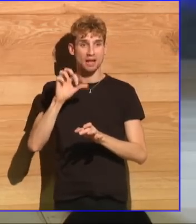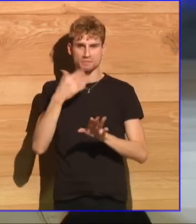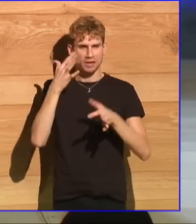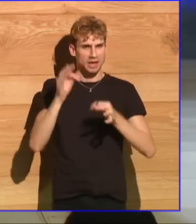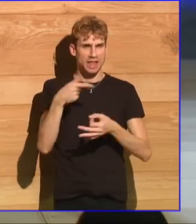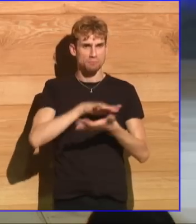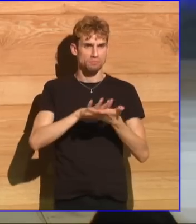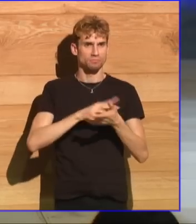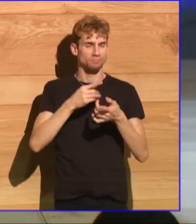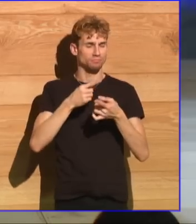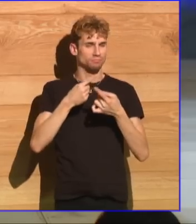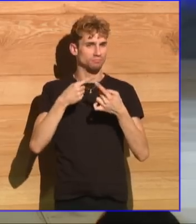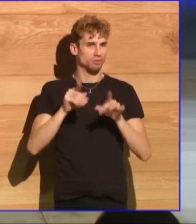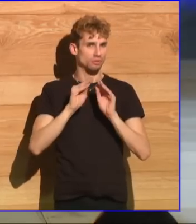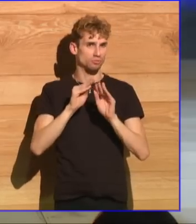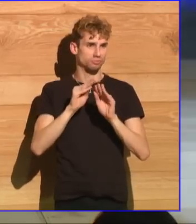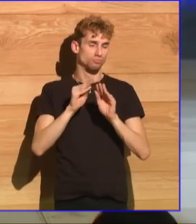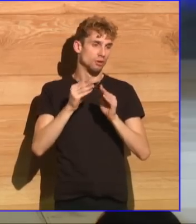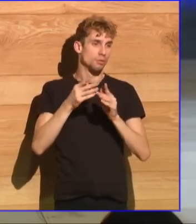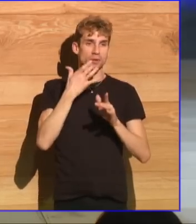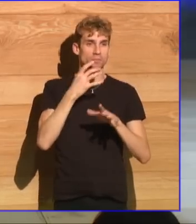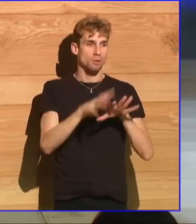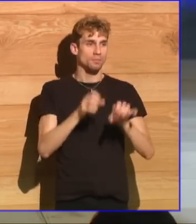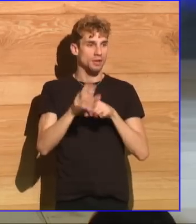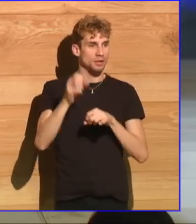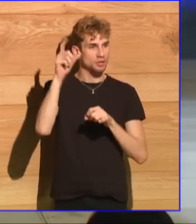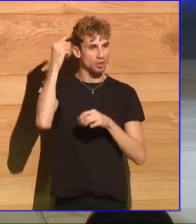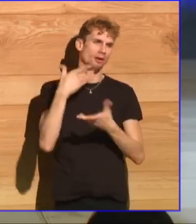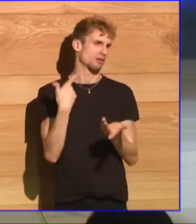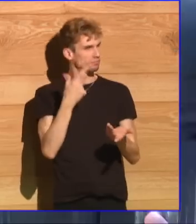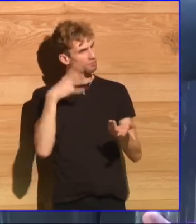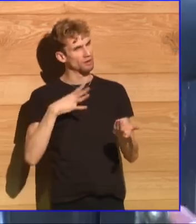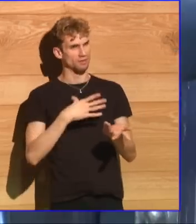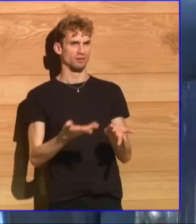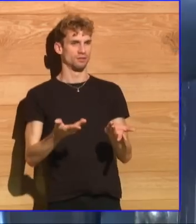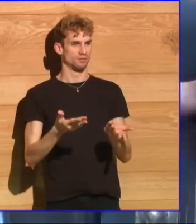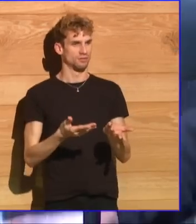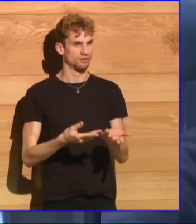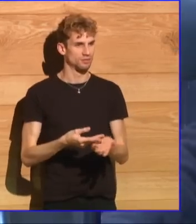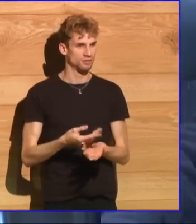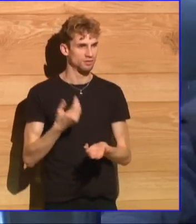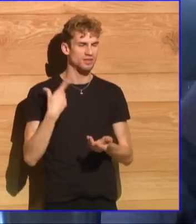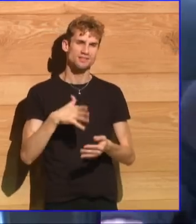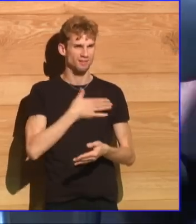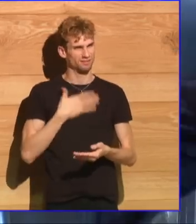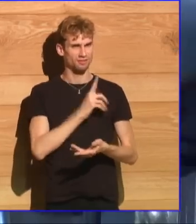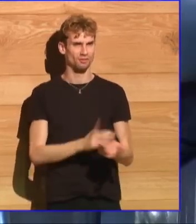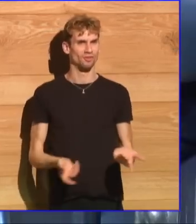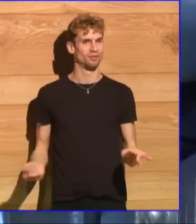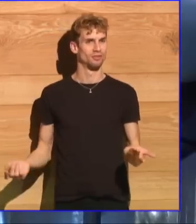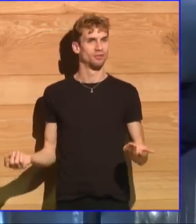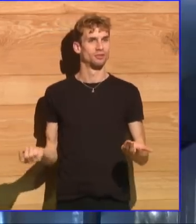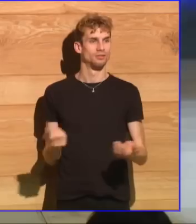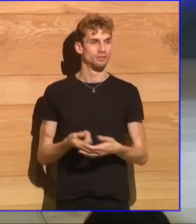bandas sonoras. El Imperio del Sol es mágica. Javi, no me lo puedo No. creer, Javi. Javi no es ni agradable, Claro, es que